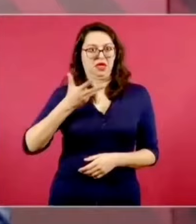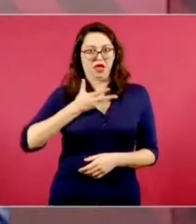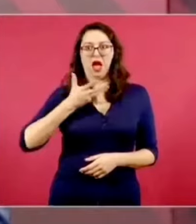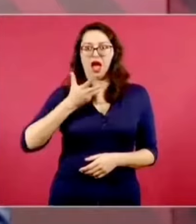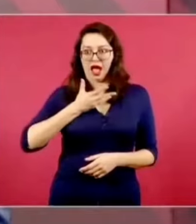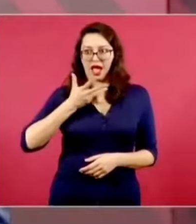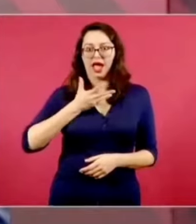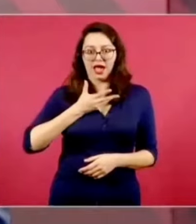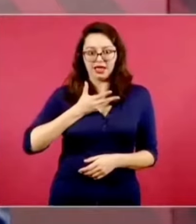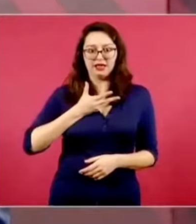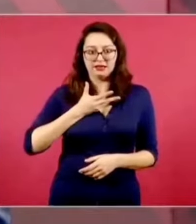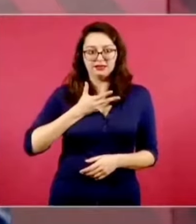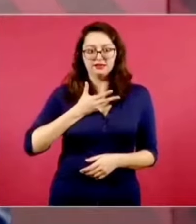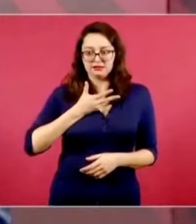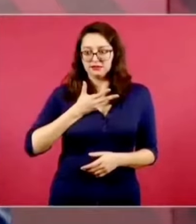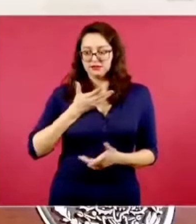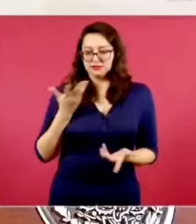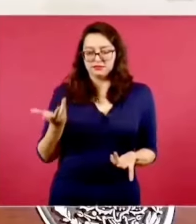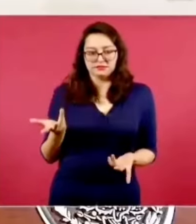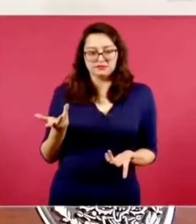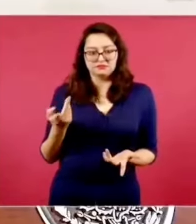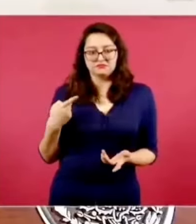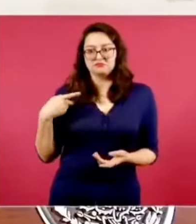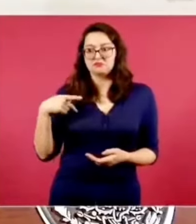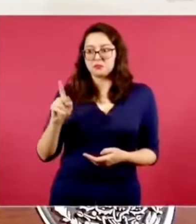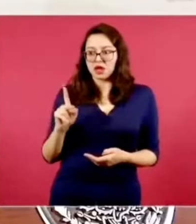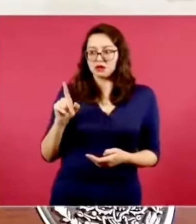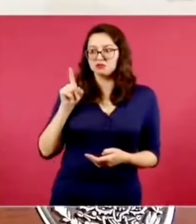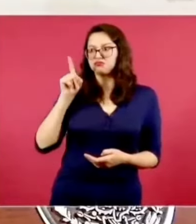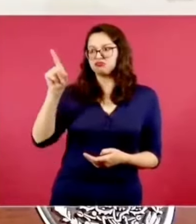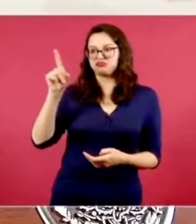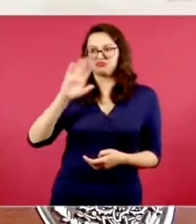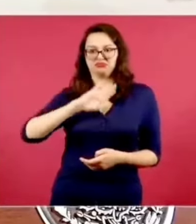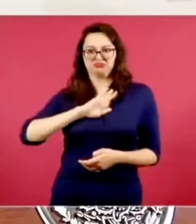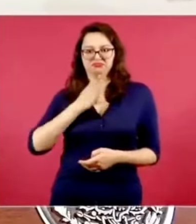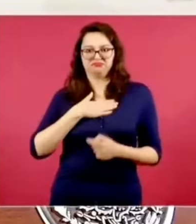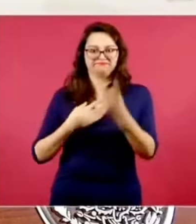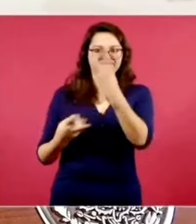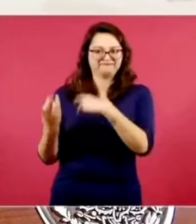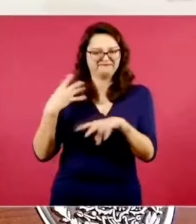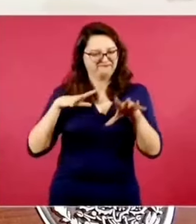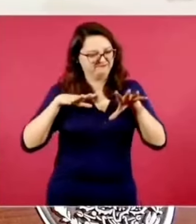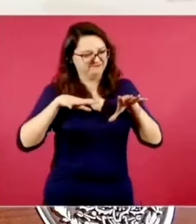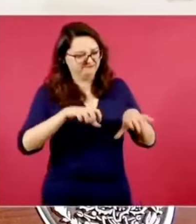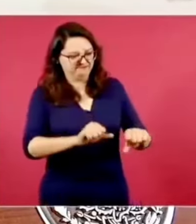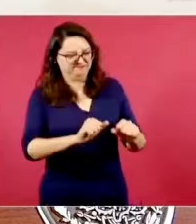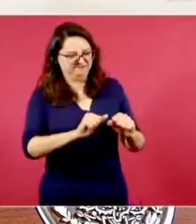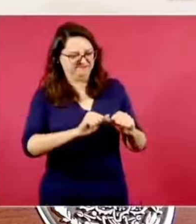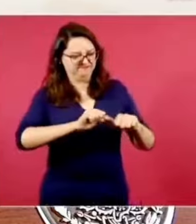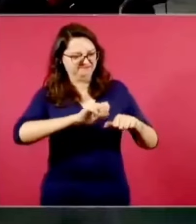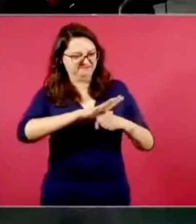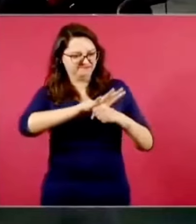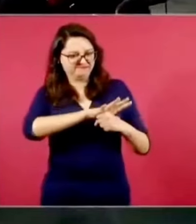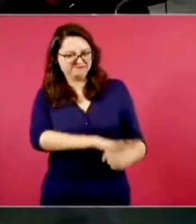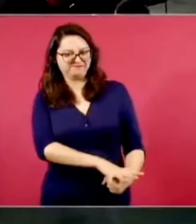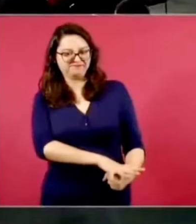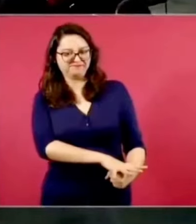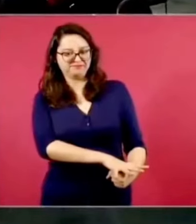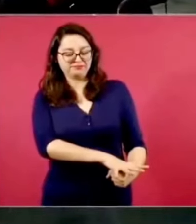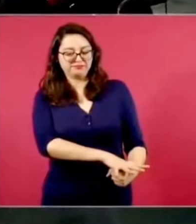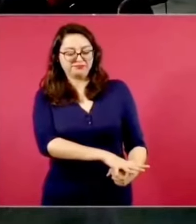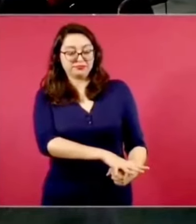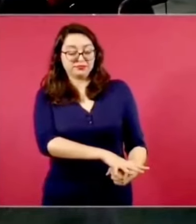sometida por siglos pero por esas grandes